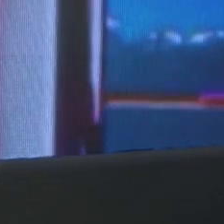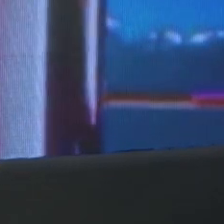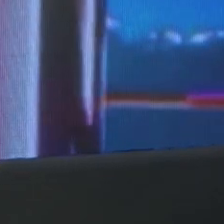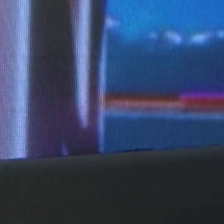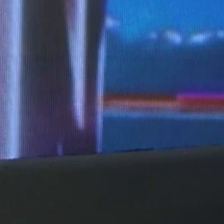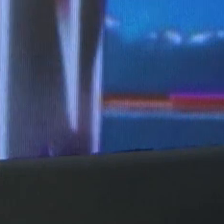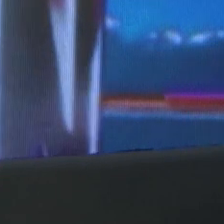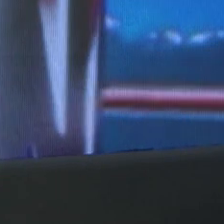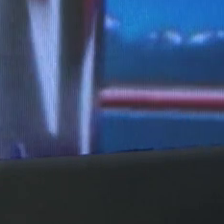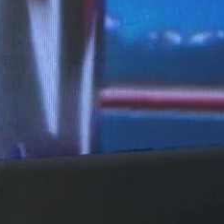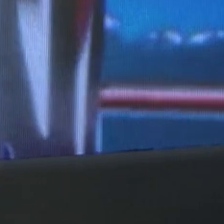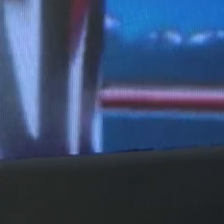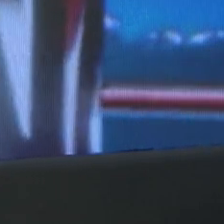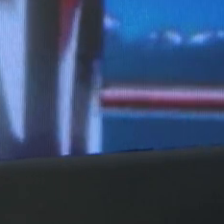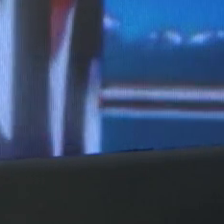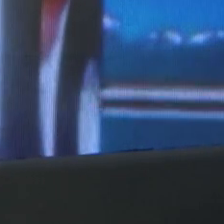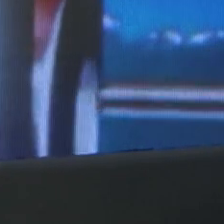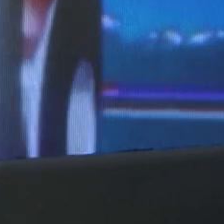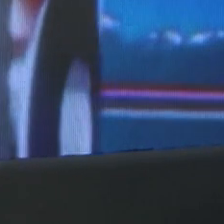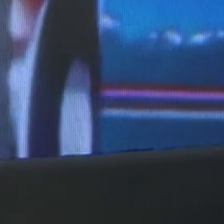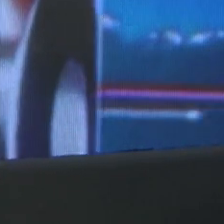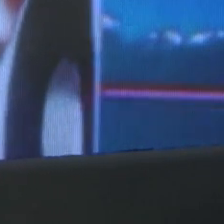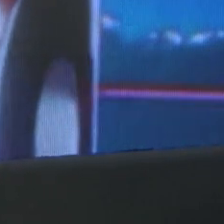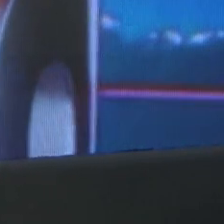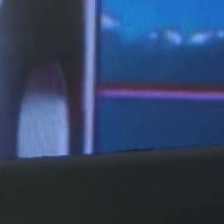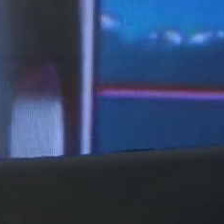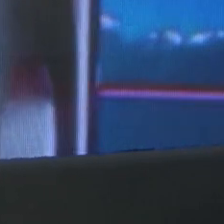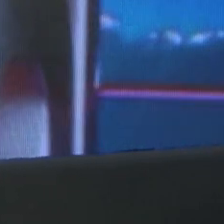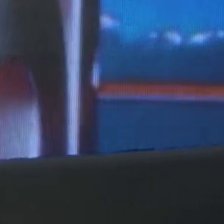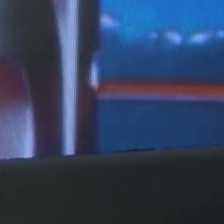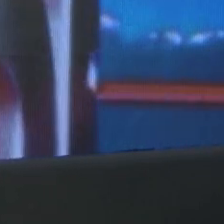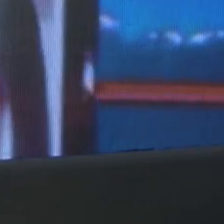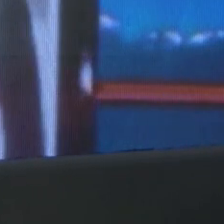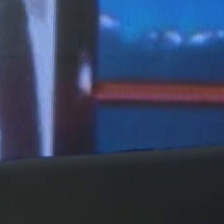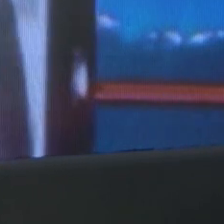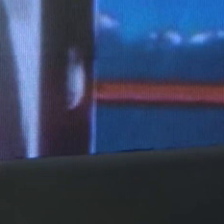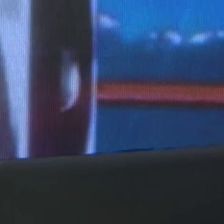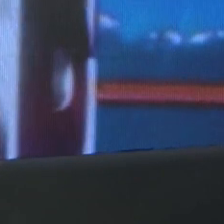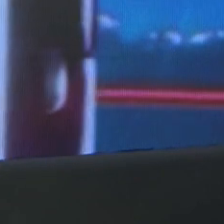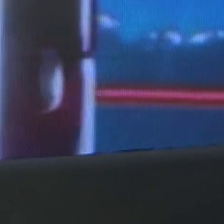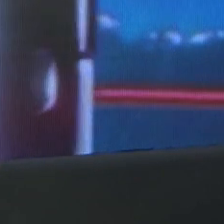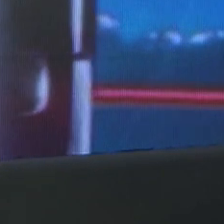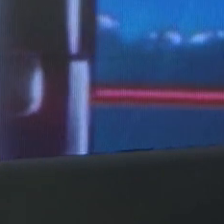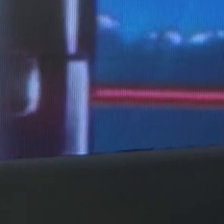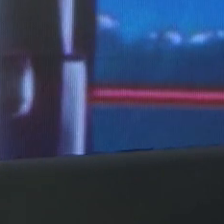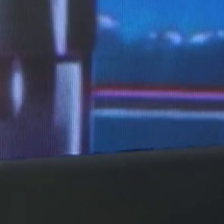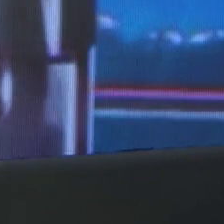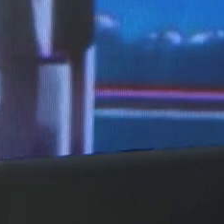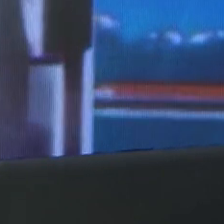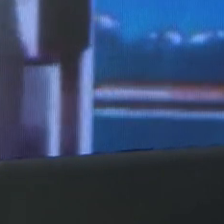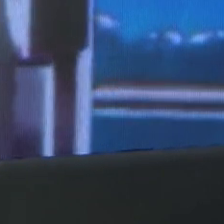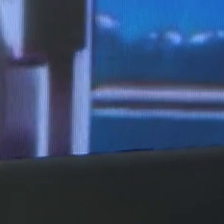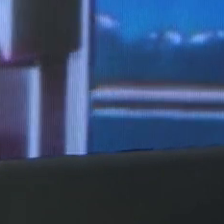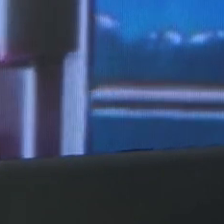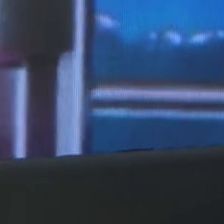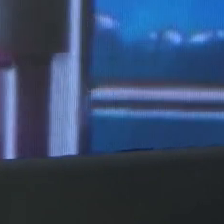En realidad y a ciencia cierta no lo sabemos por qué votaron en contra de crear este área protegida para la República Argentina, porque